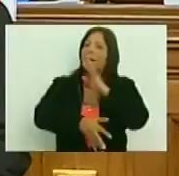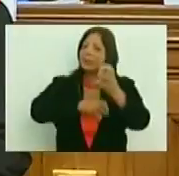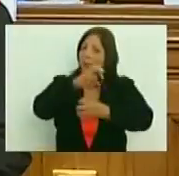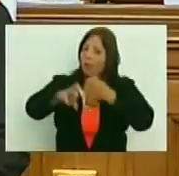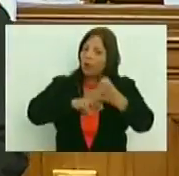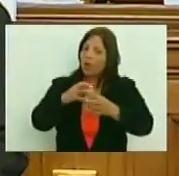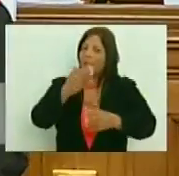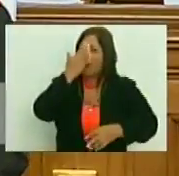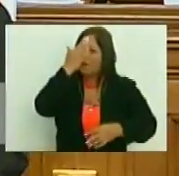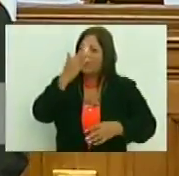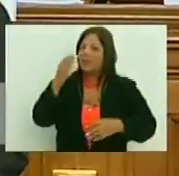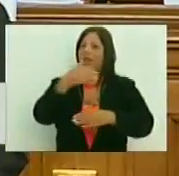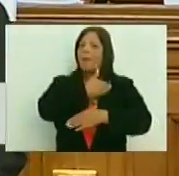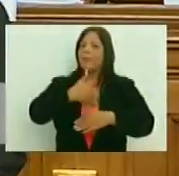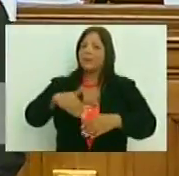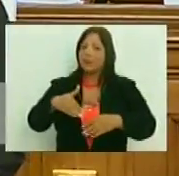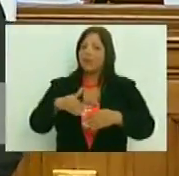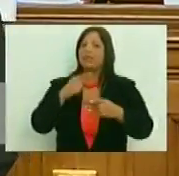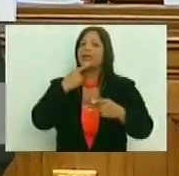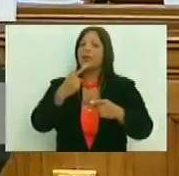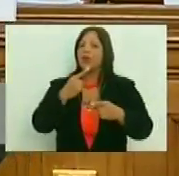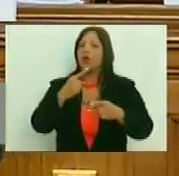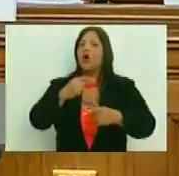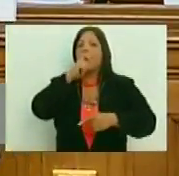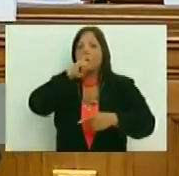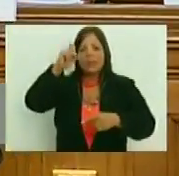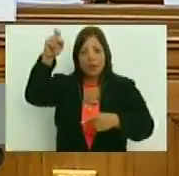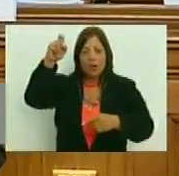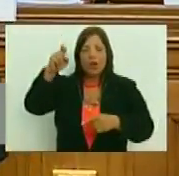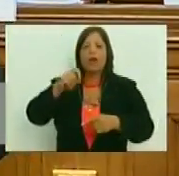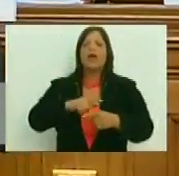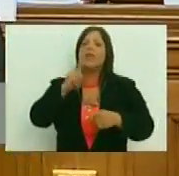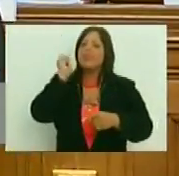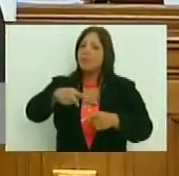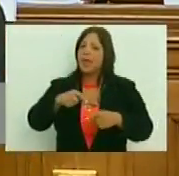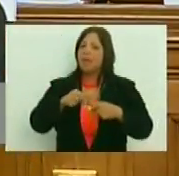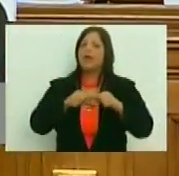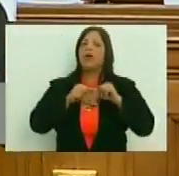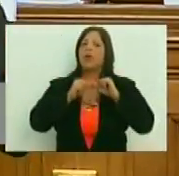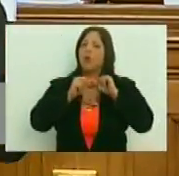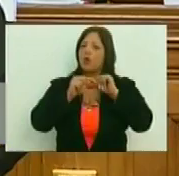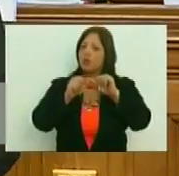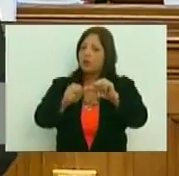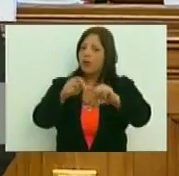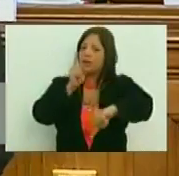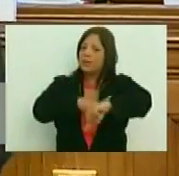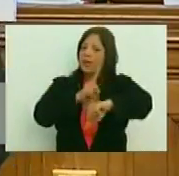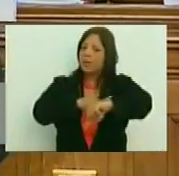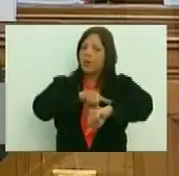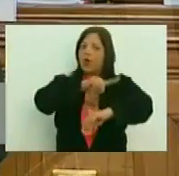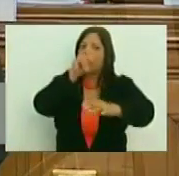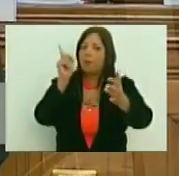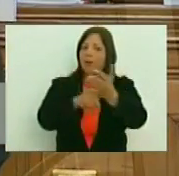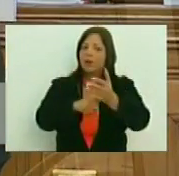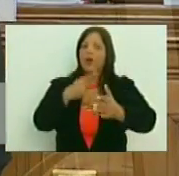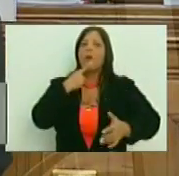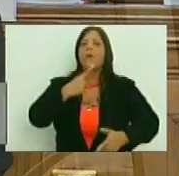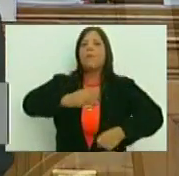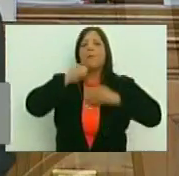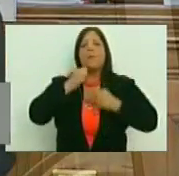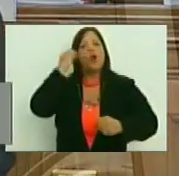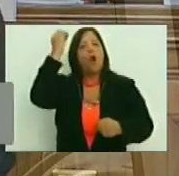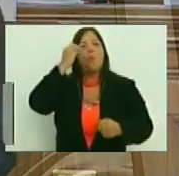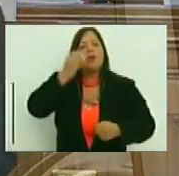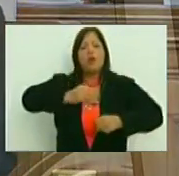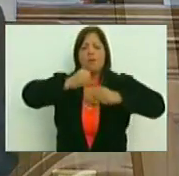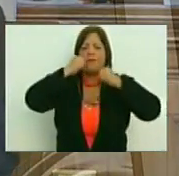continuar al frente de la presidencia, Nicolás Maduro debe concluir el periodo. Mi opinión firme, dice